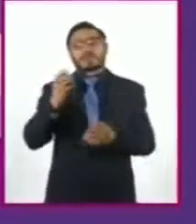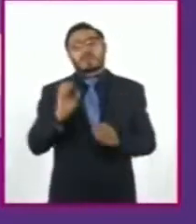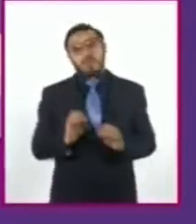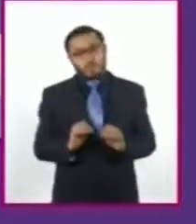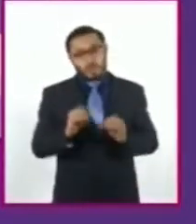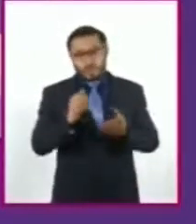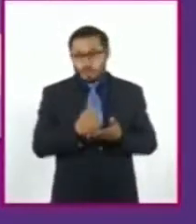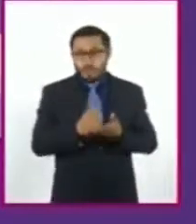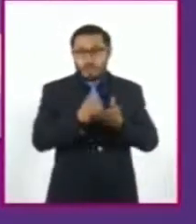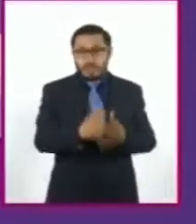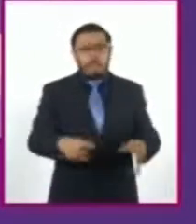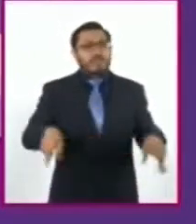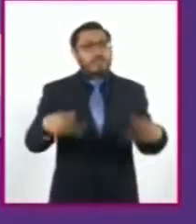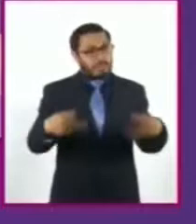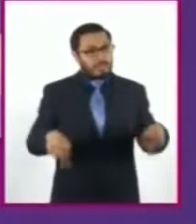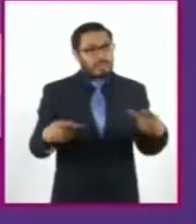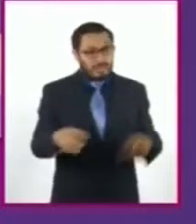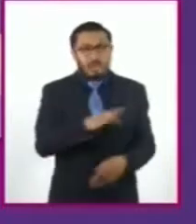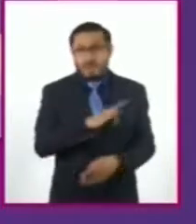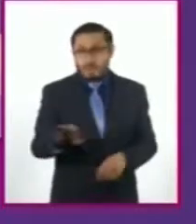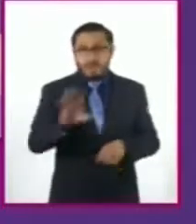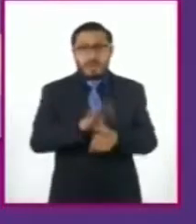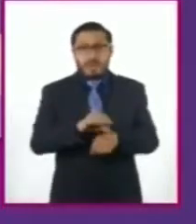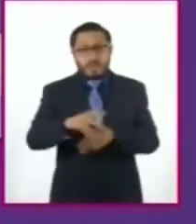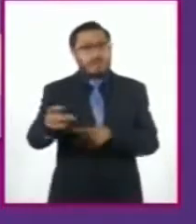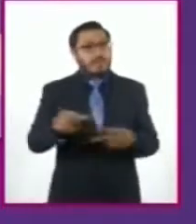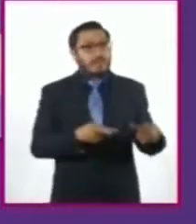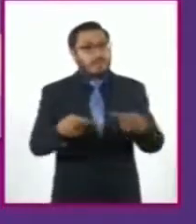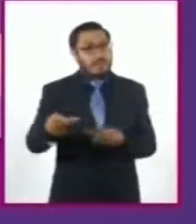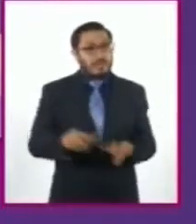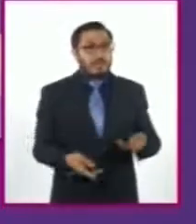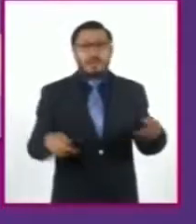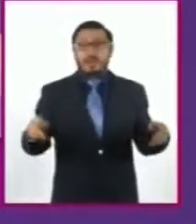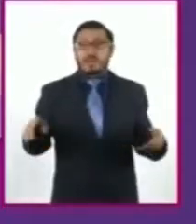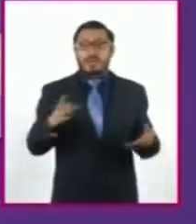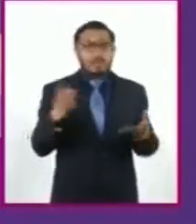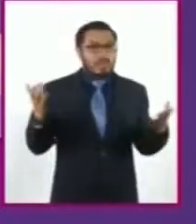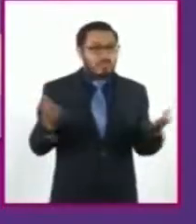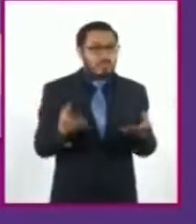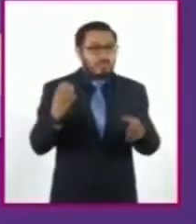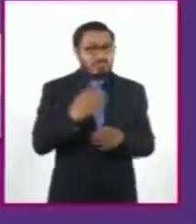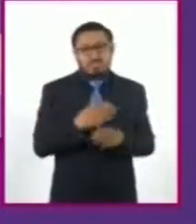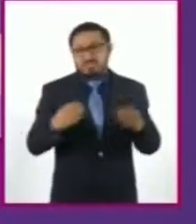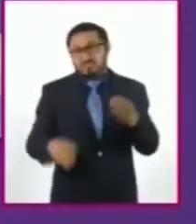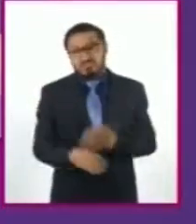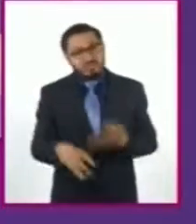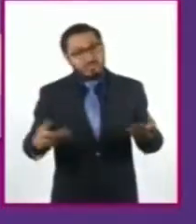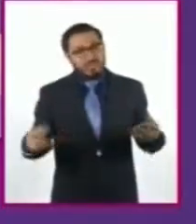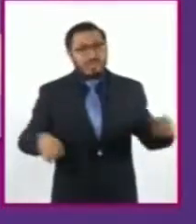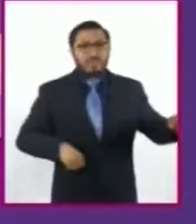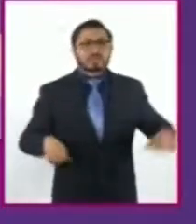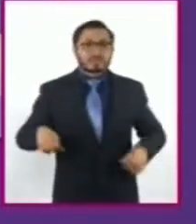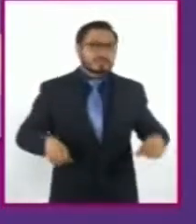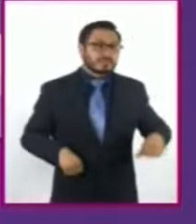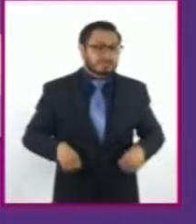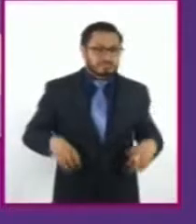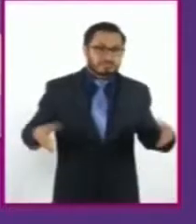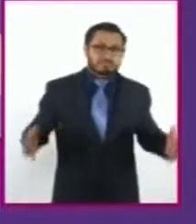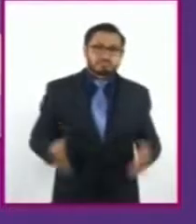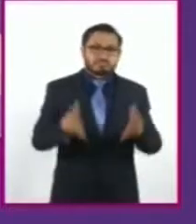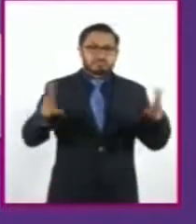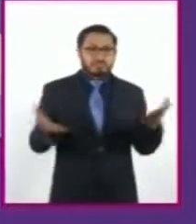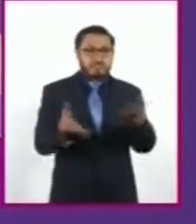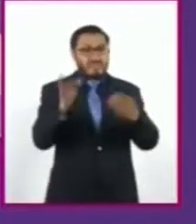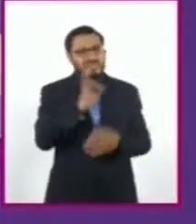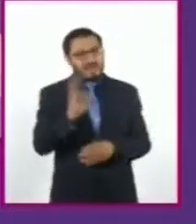la comercialización, elaboración y producción de bienes, las actividades potenciales podrían